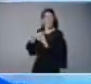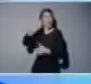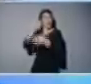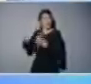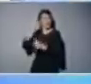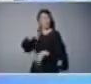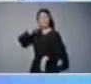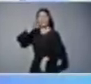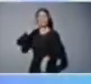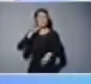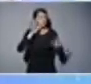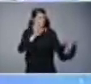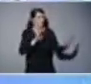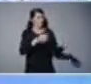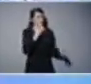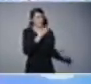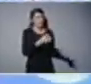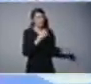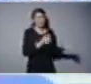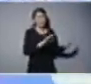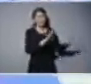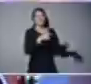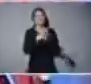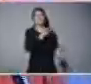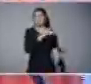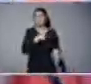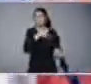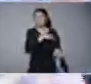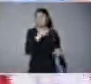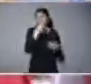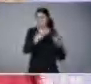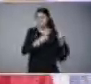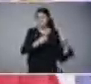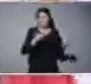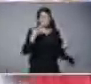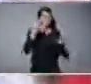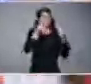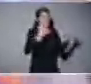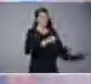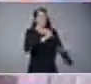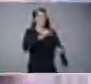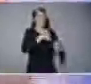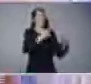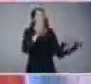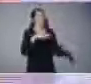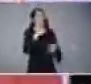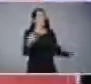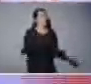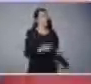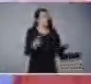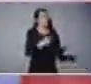Y un buen relaxing cup, ¿quién piensa que lo traerá? Estresada en Plaza España yo la